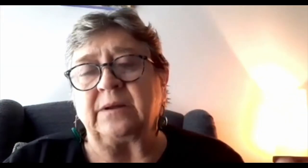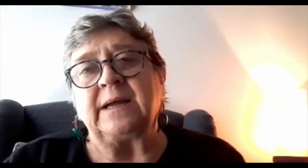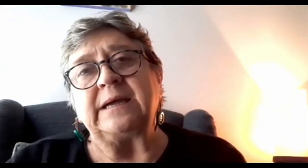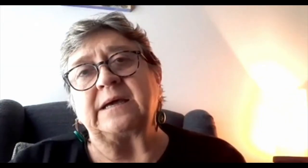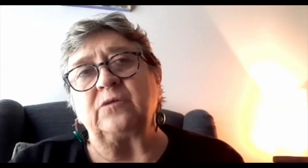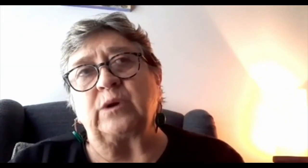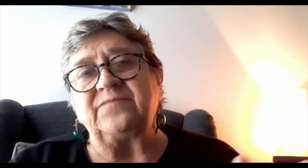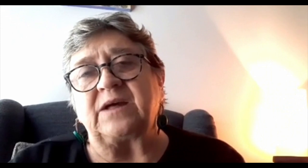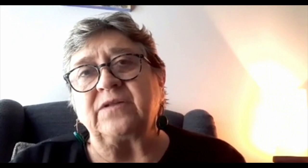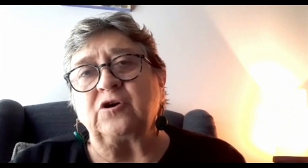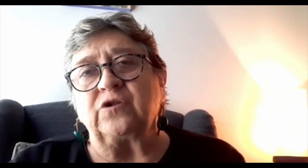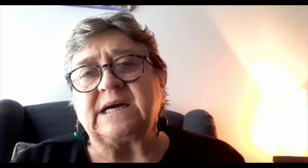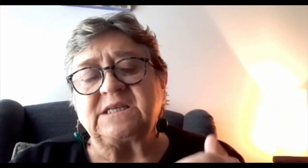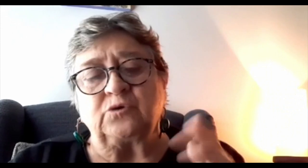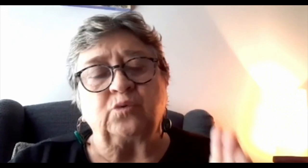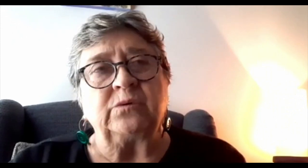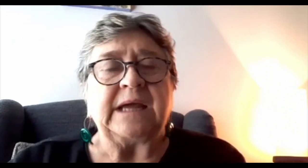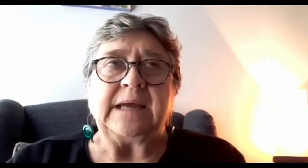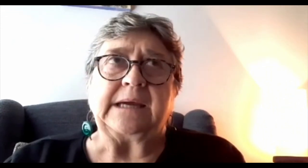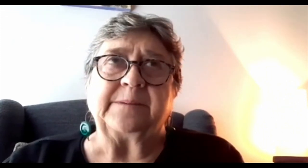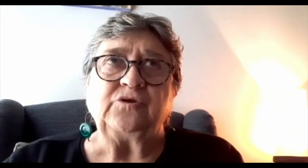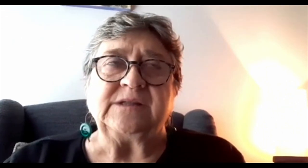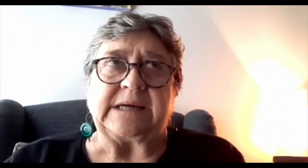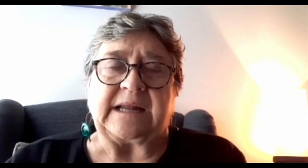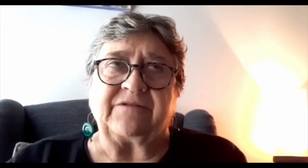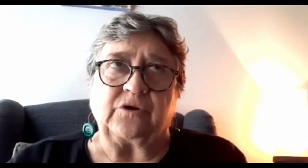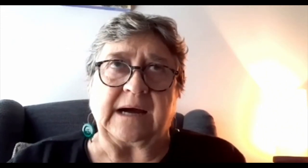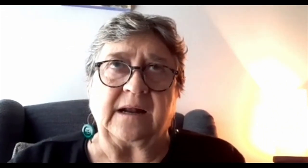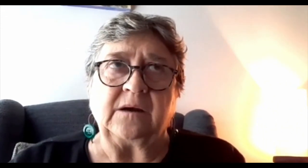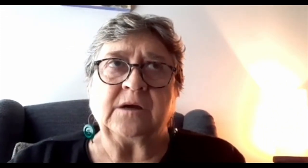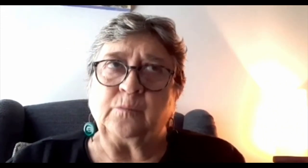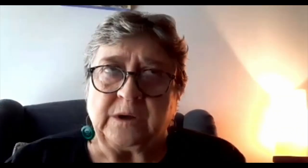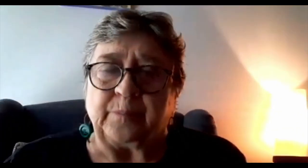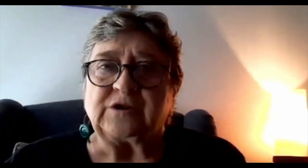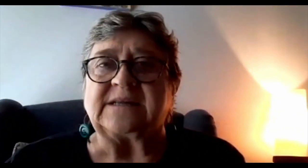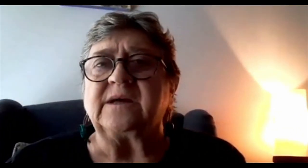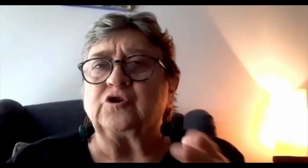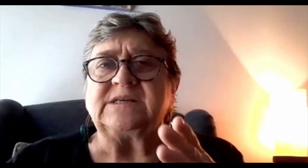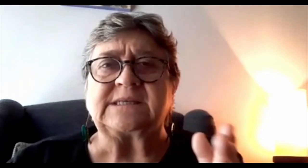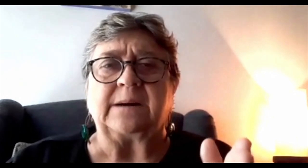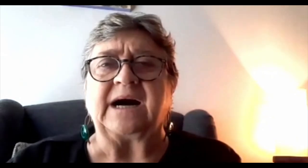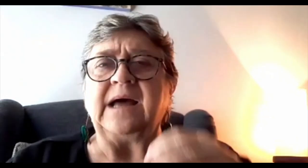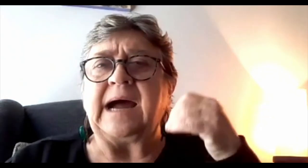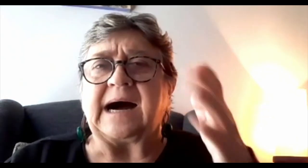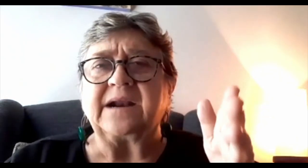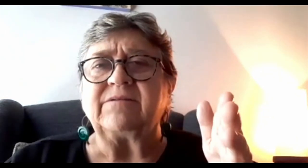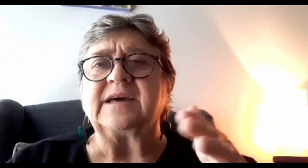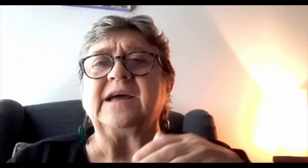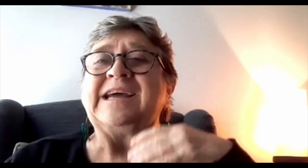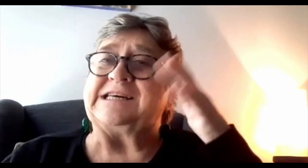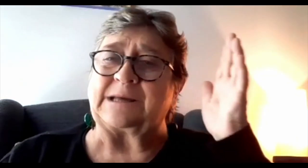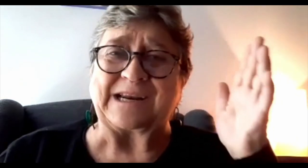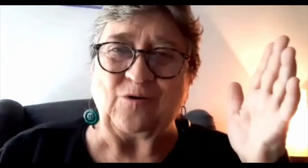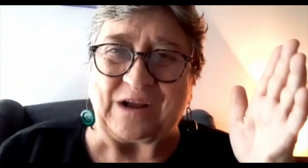semana, durante 5 días, en un evento internacional muy importante, donde estaba